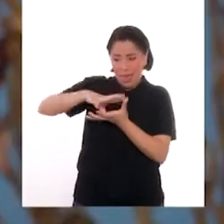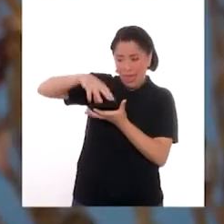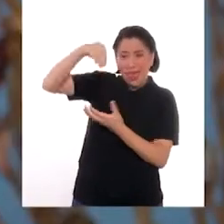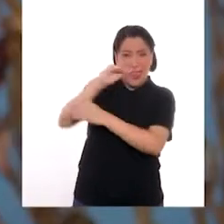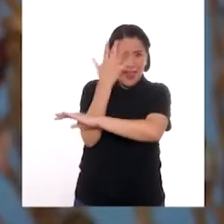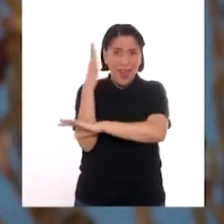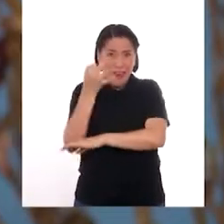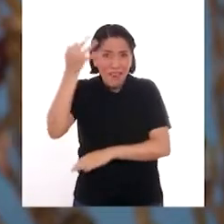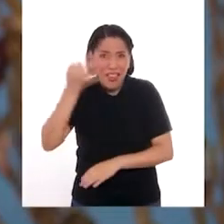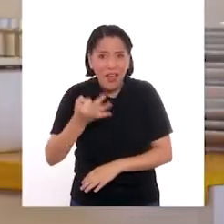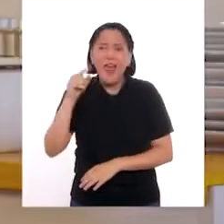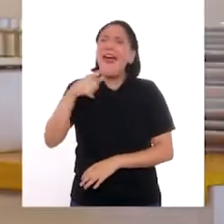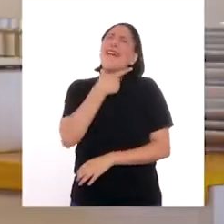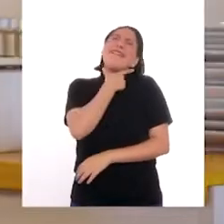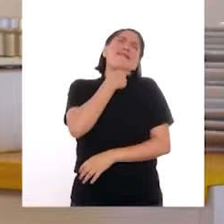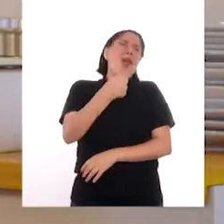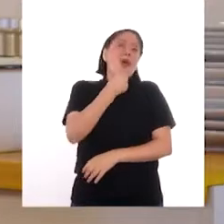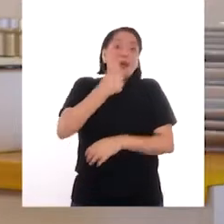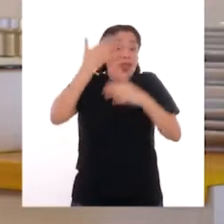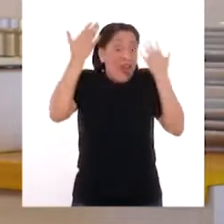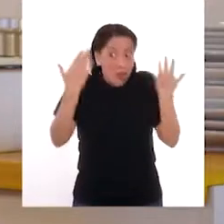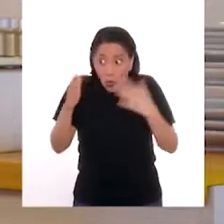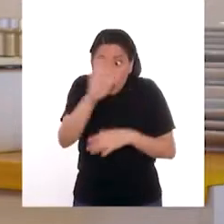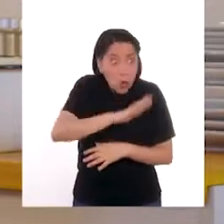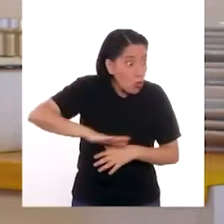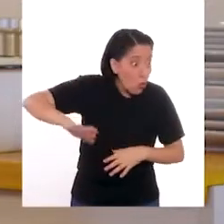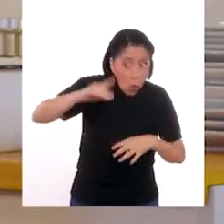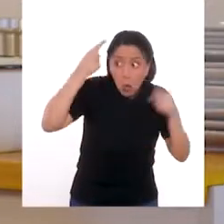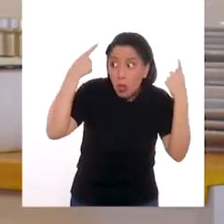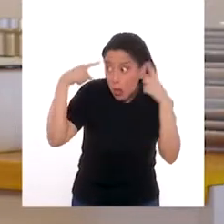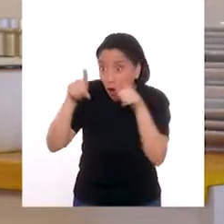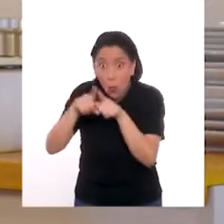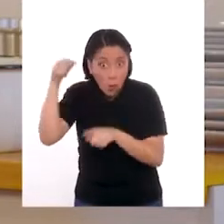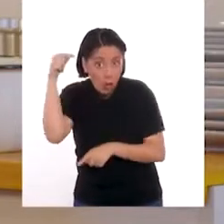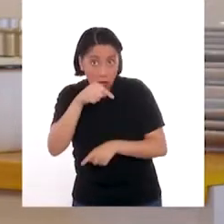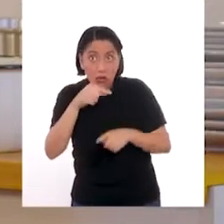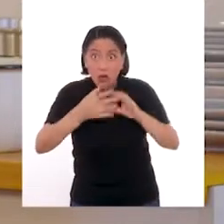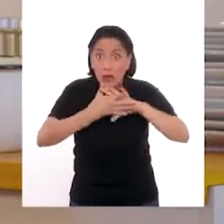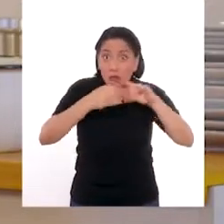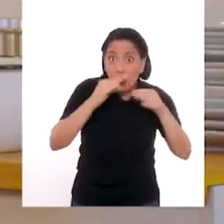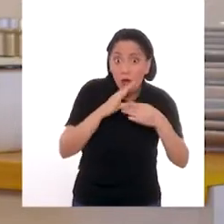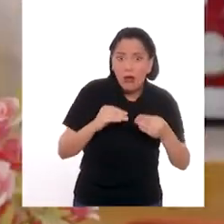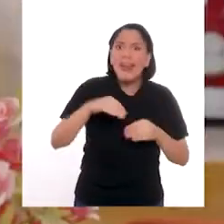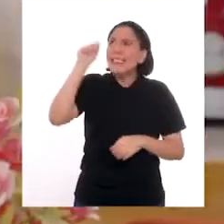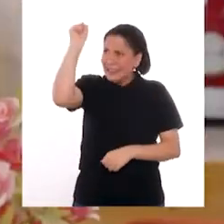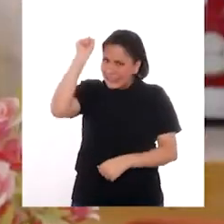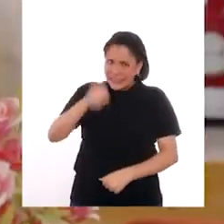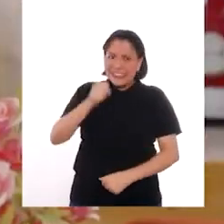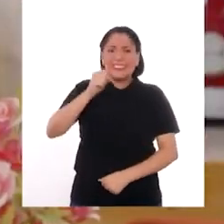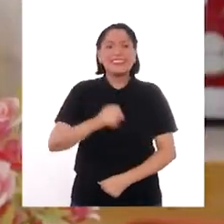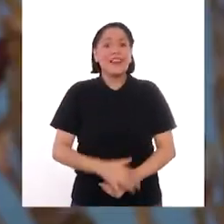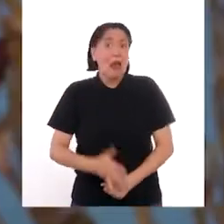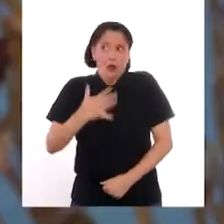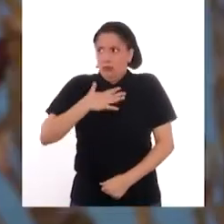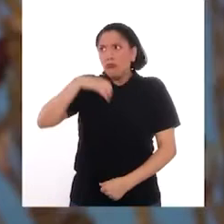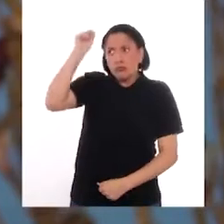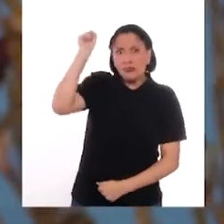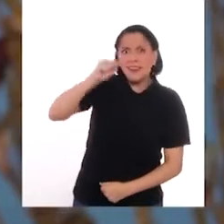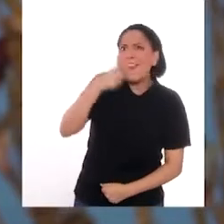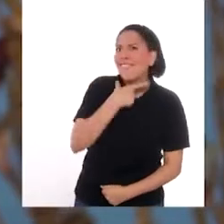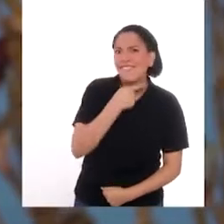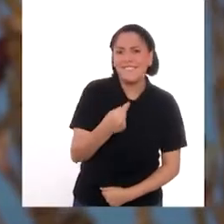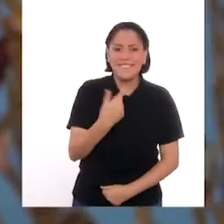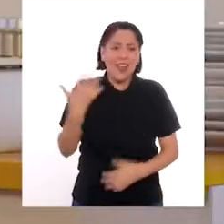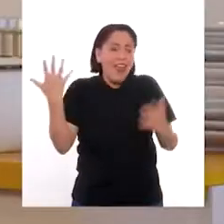me gusta mucho. Entonces, ¿estamos de acuerdo en que haremos esa historia? ¡Sí! A mí me